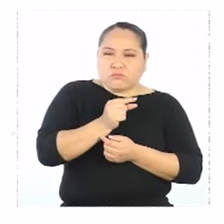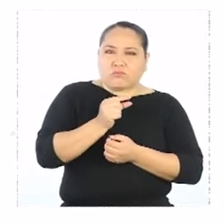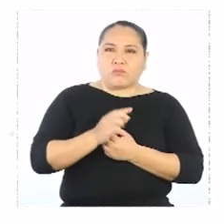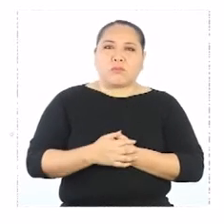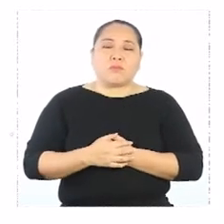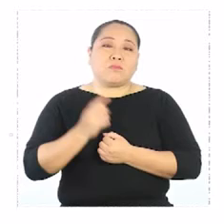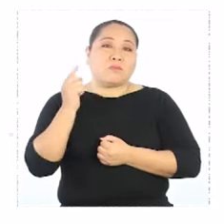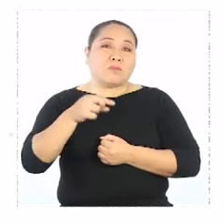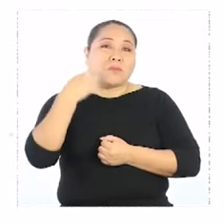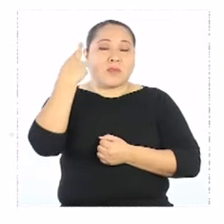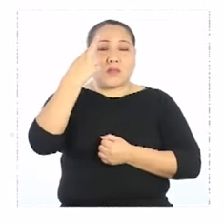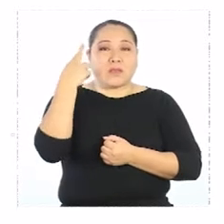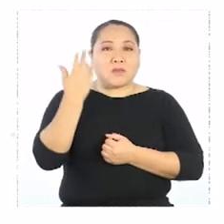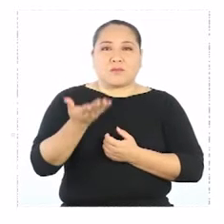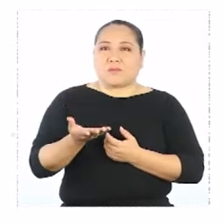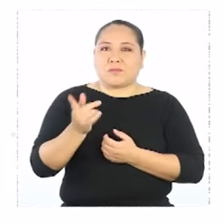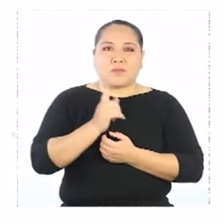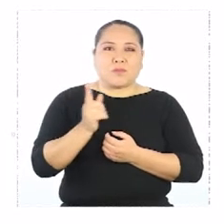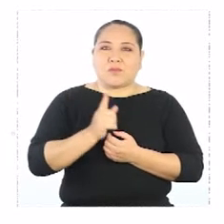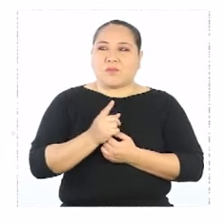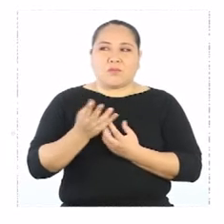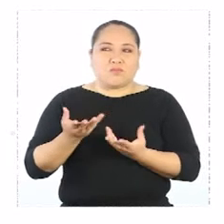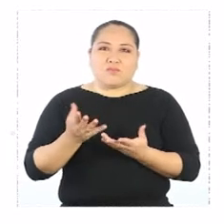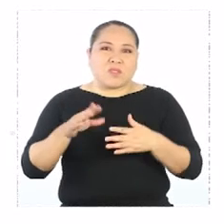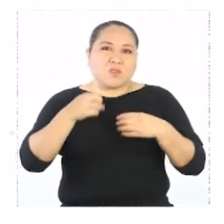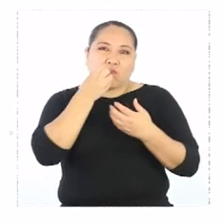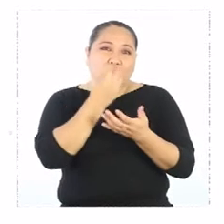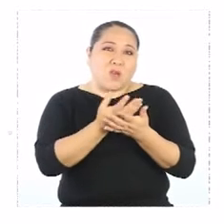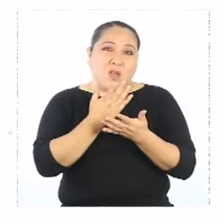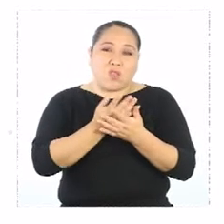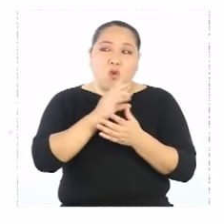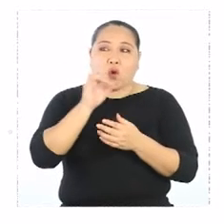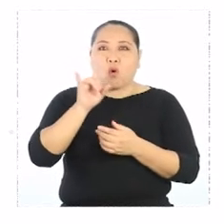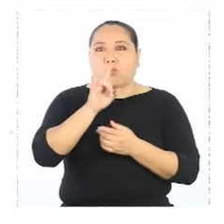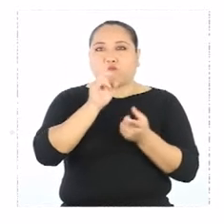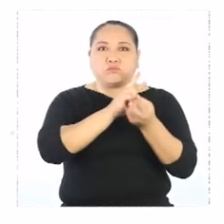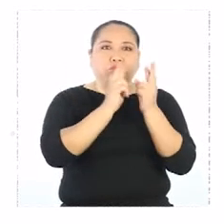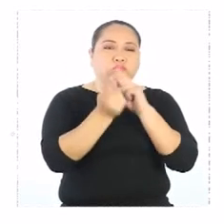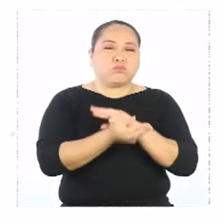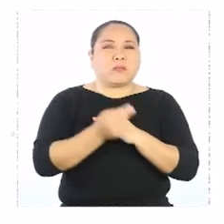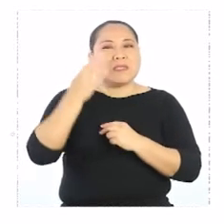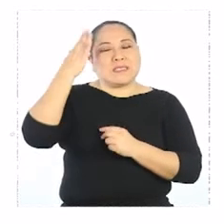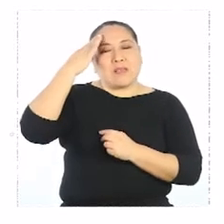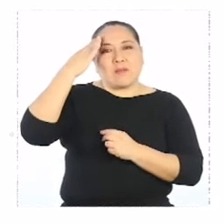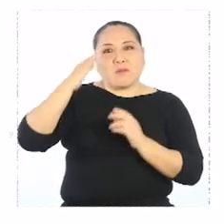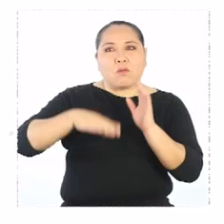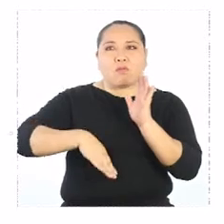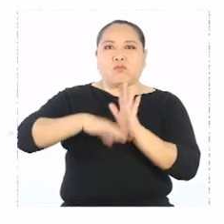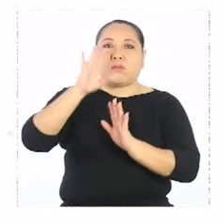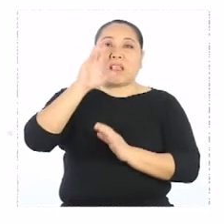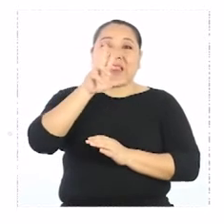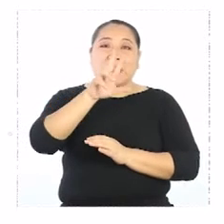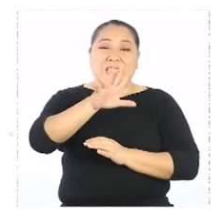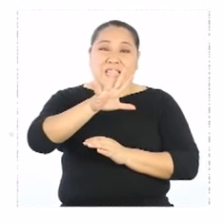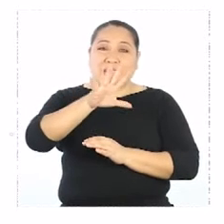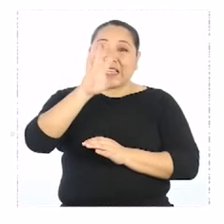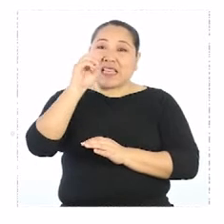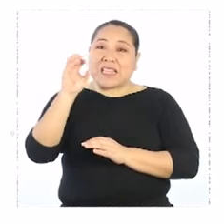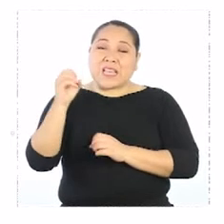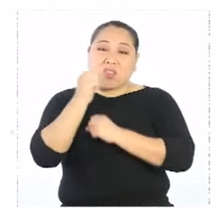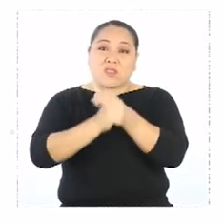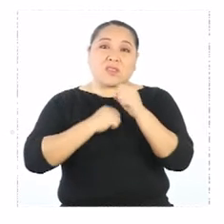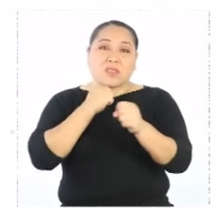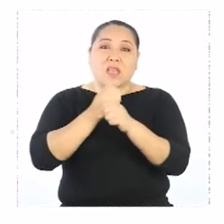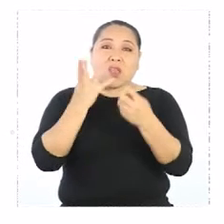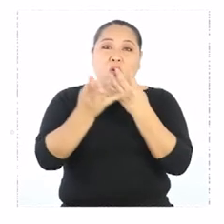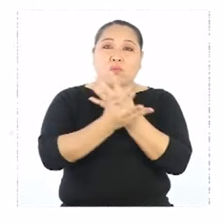puede recuperar y por lo tanto deja de ser rentable. También sabemos que tardan hasta 500 años